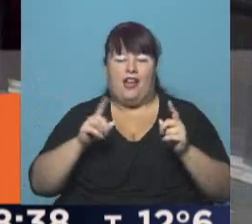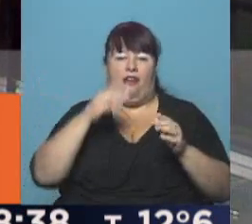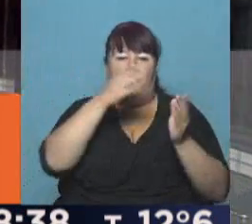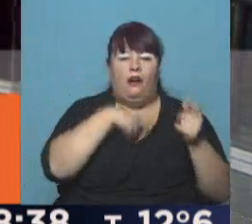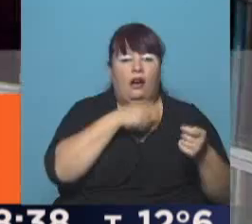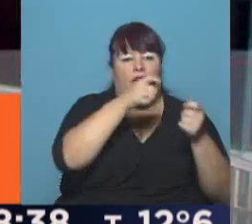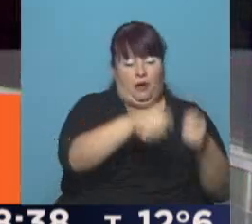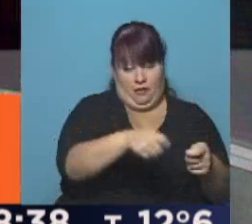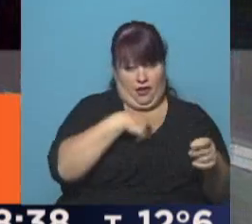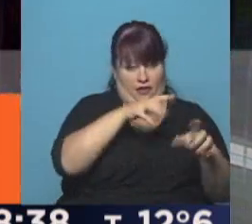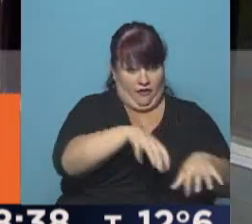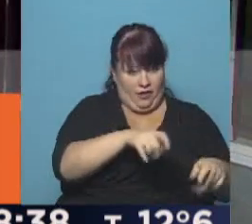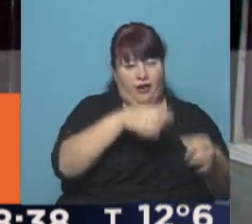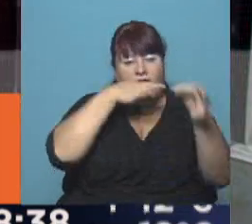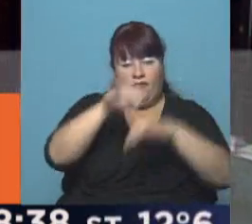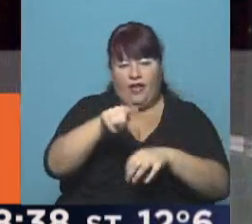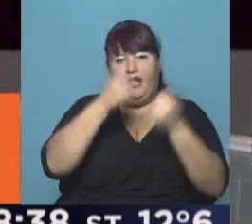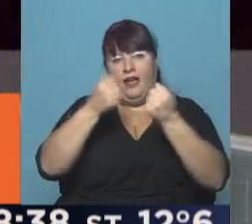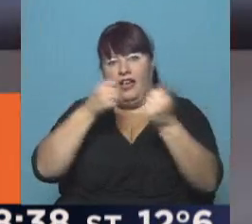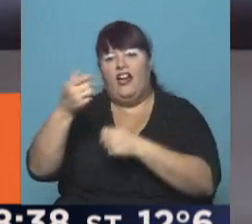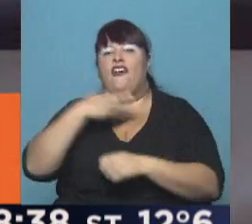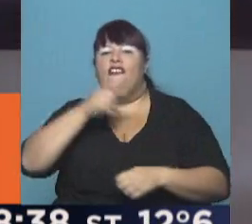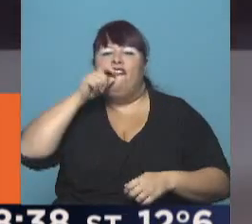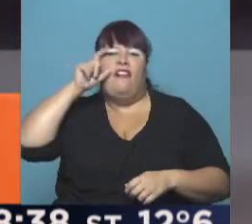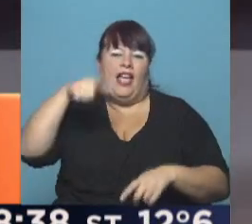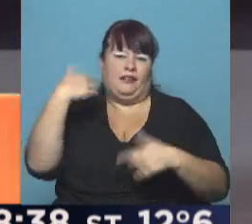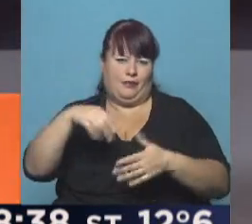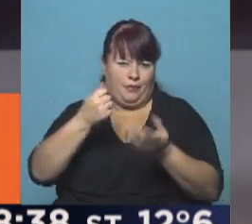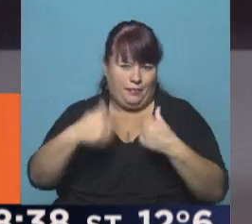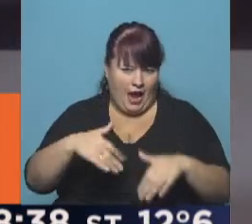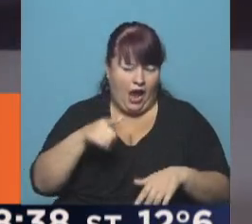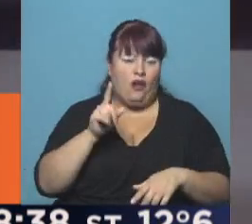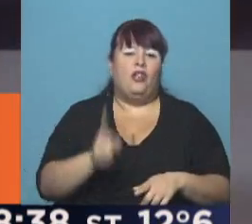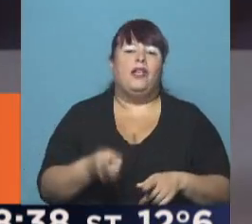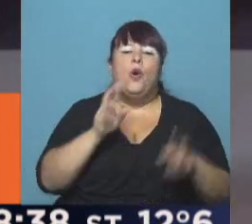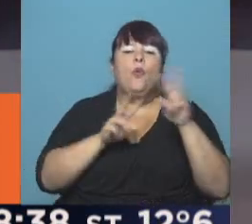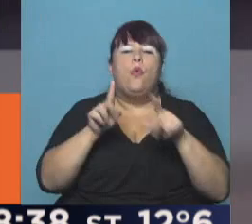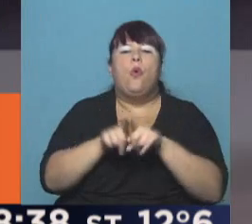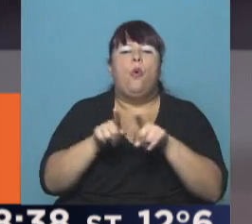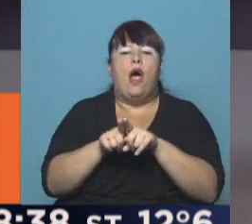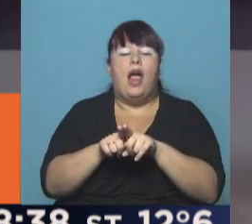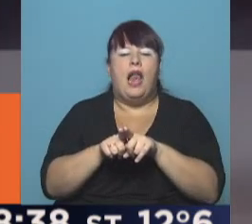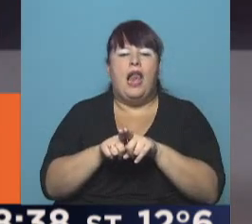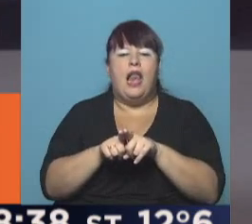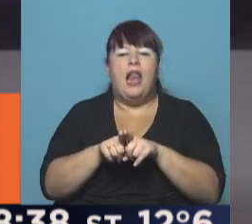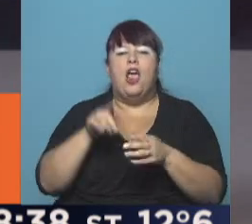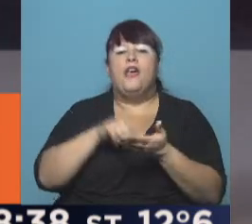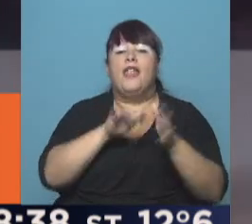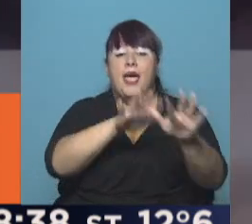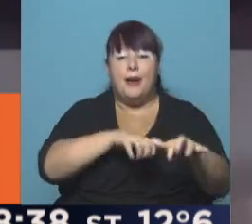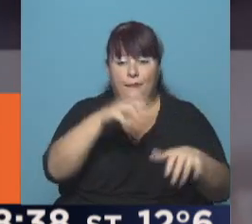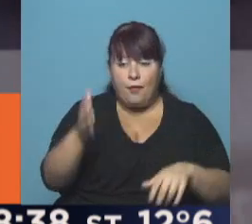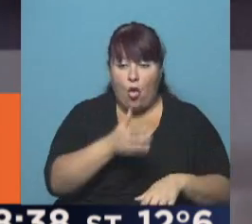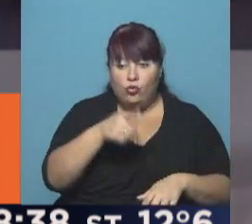intermediación siendo más eficiente en los fletes y buscando lo que significa en que en el término de productores